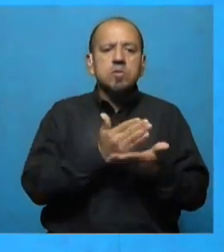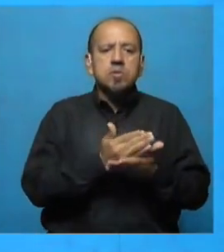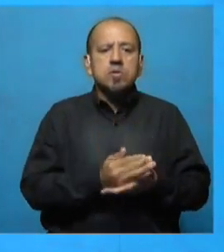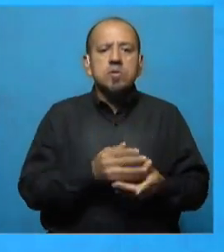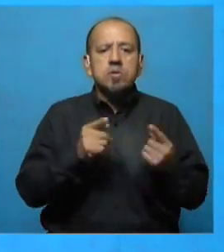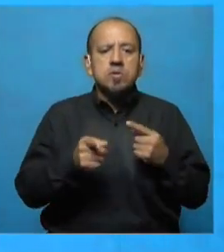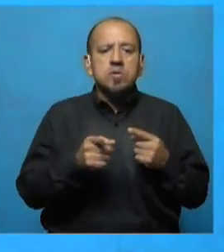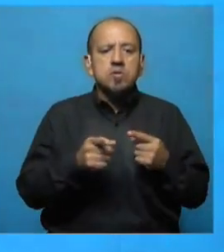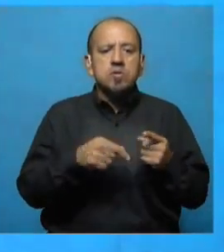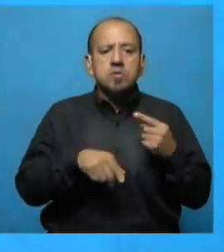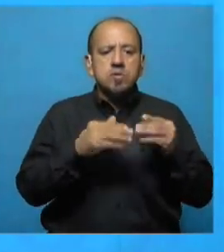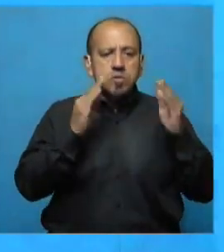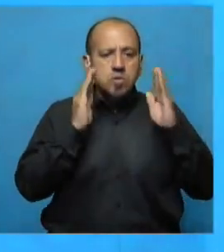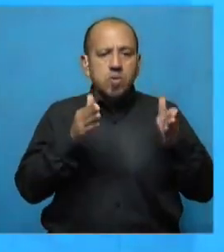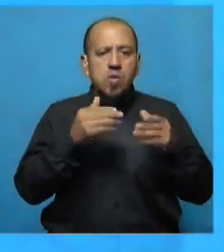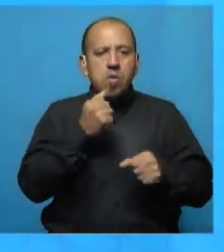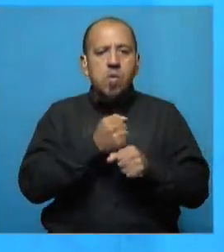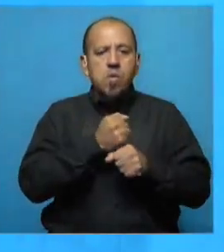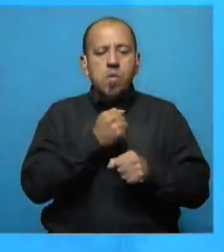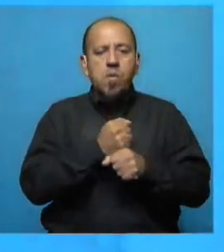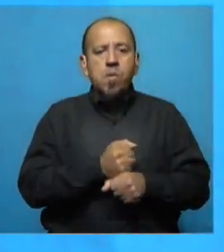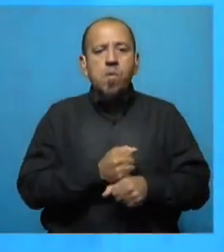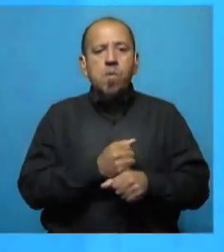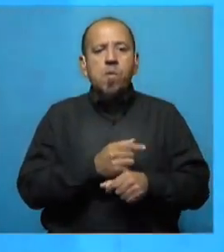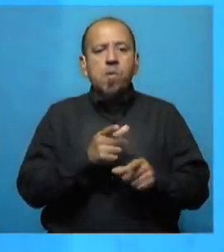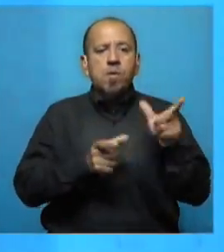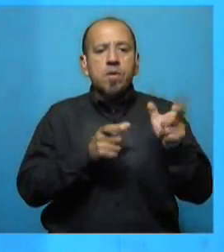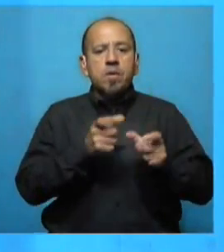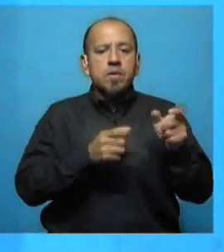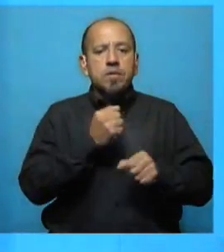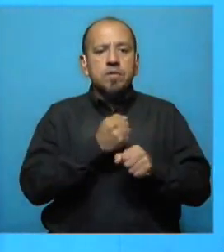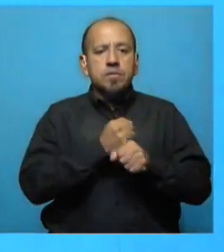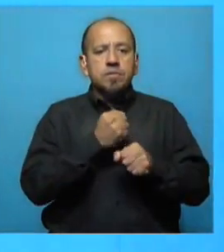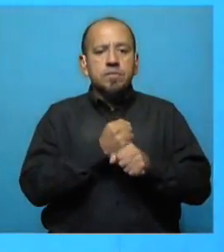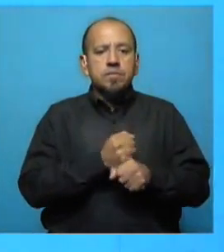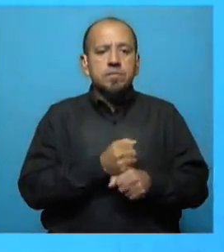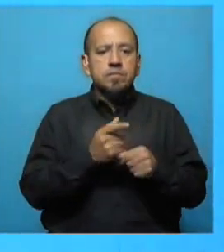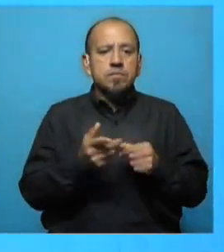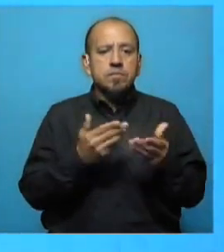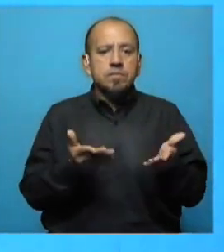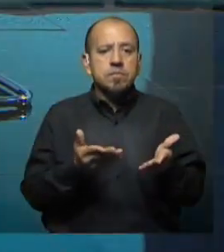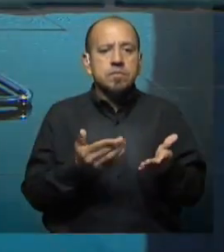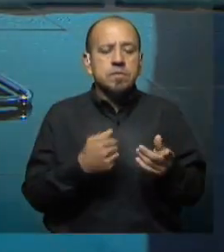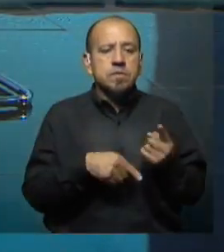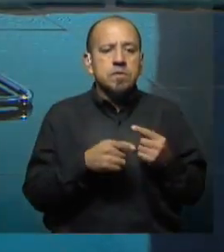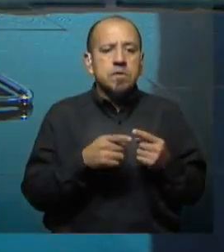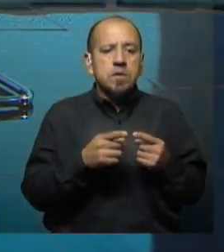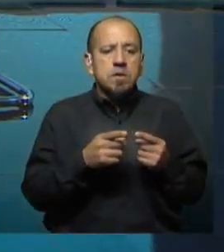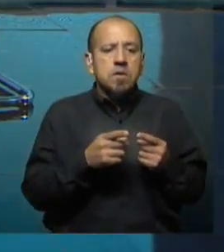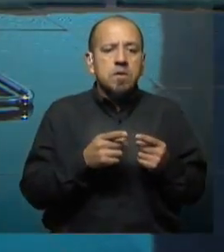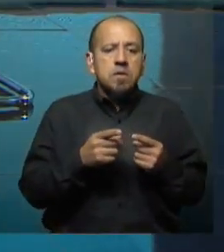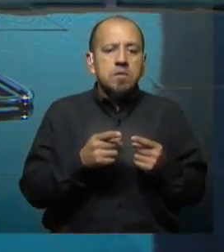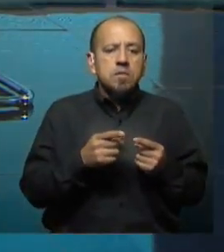el loco su enfoque es hacia trabajadores hacia gente que está trabajando o sea eso es de mal gusto este